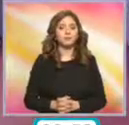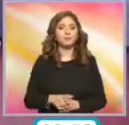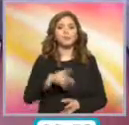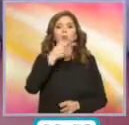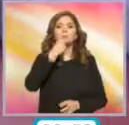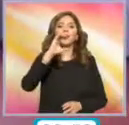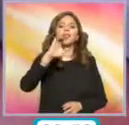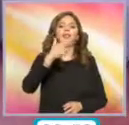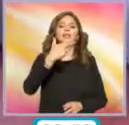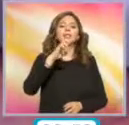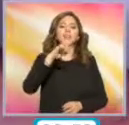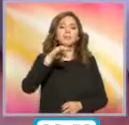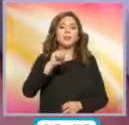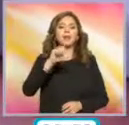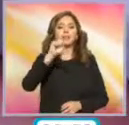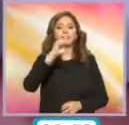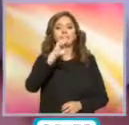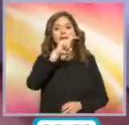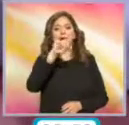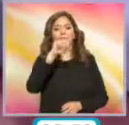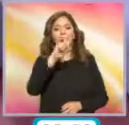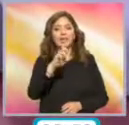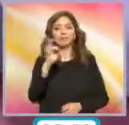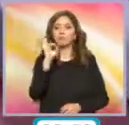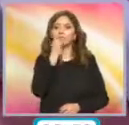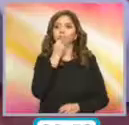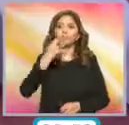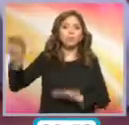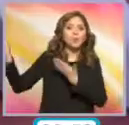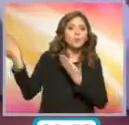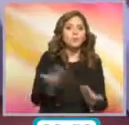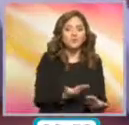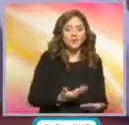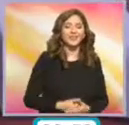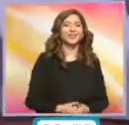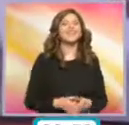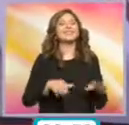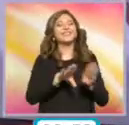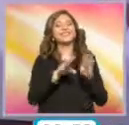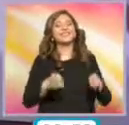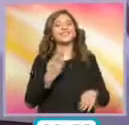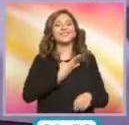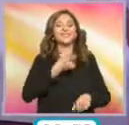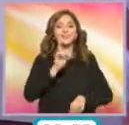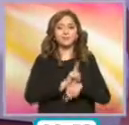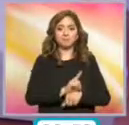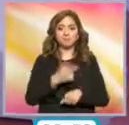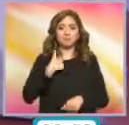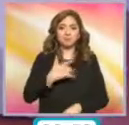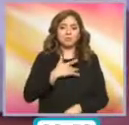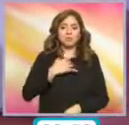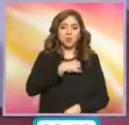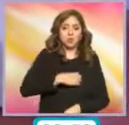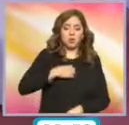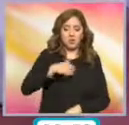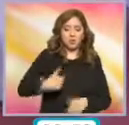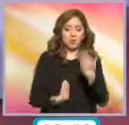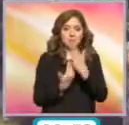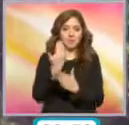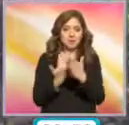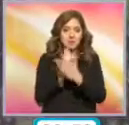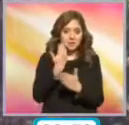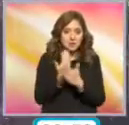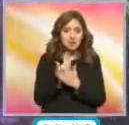Chema Serralde ya llegó de volada, como de rayo. De volada, exactamente. Chema, ¿cómo estás? estás? Buenos Bien, muy días. bien, pues contento, ¿verdad? En la